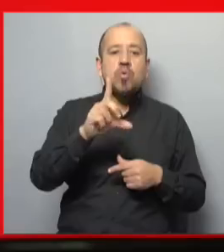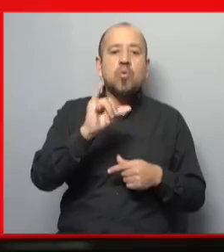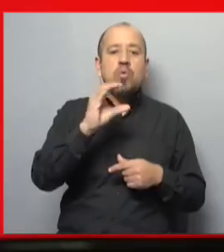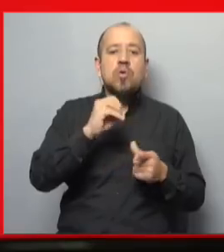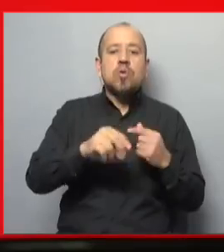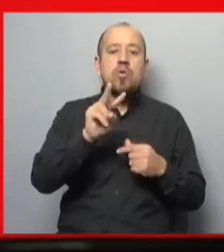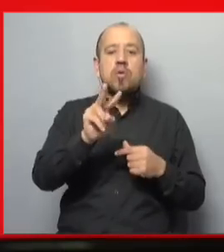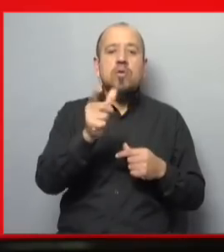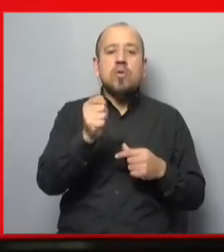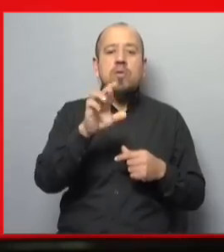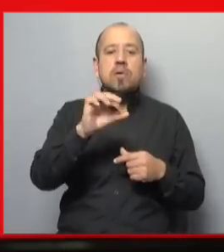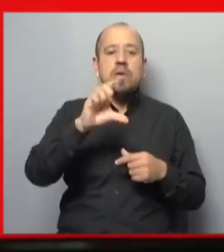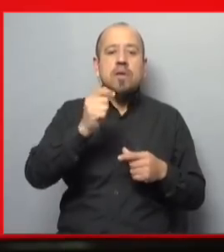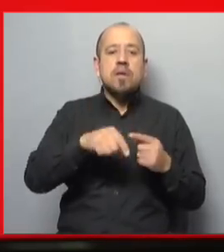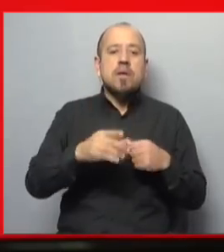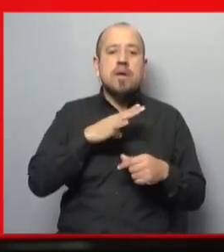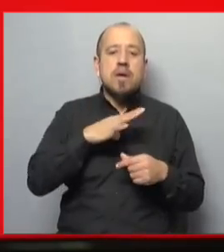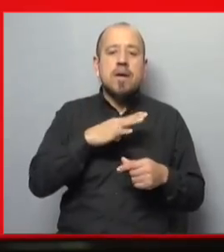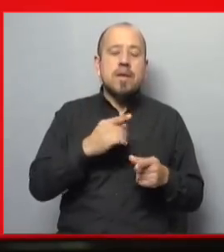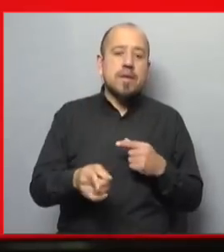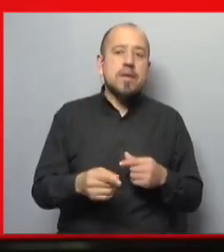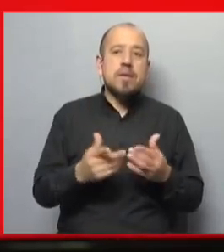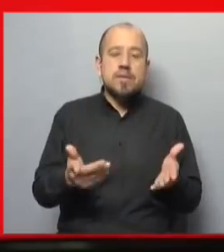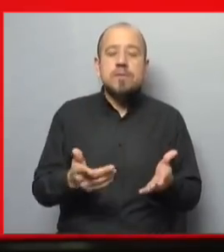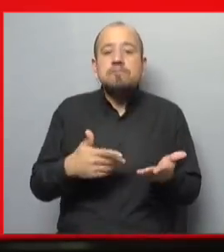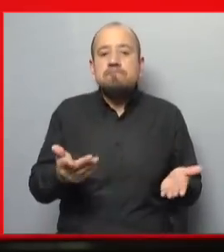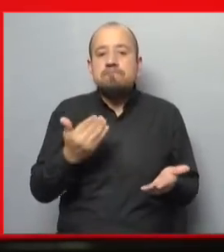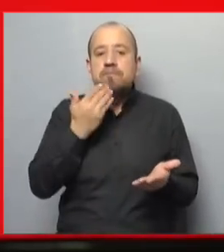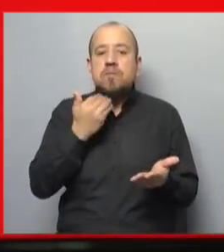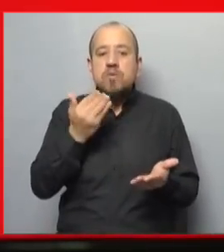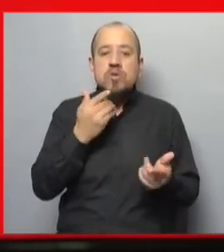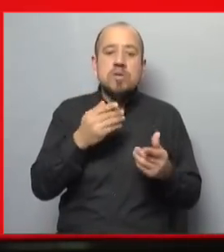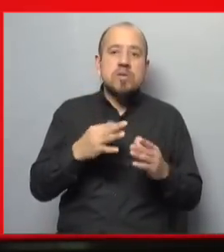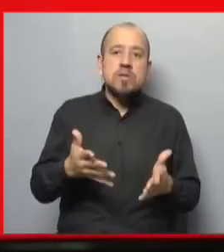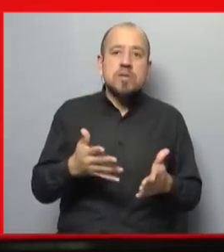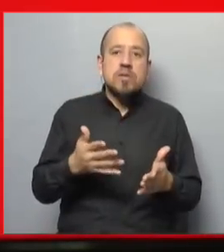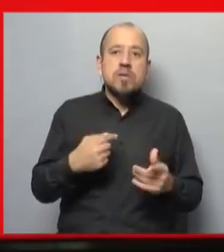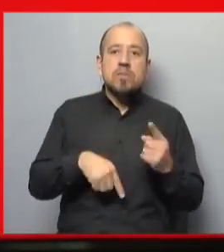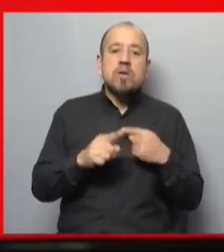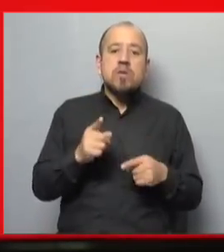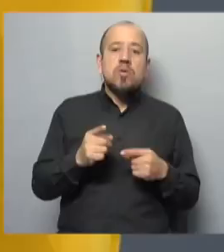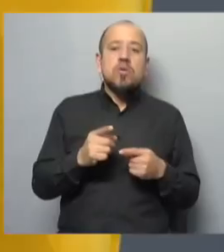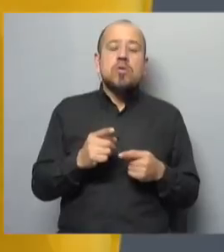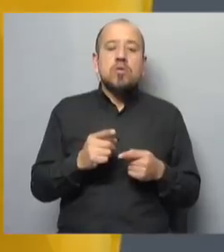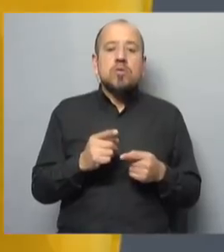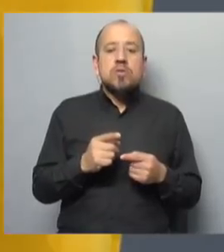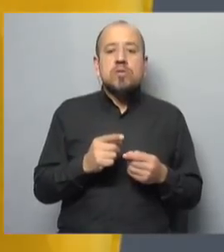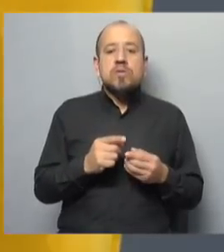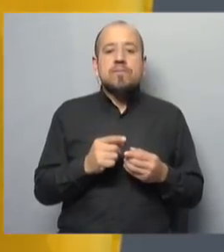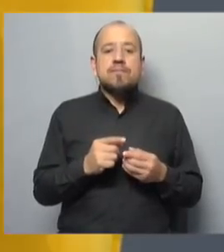eso digo hacia que tenemos algo que evidentemente no repito no sé si la palabra milagro pero es algo que digamos